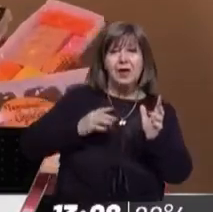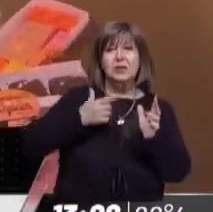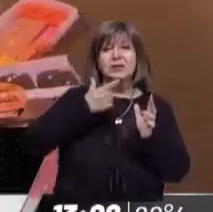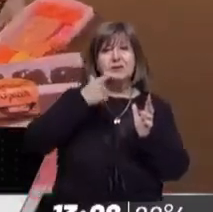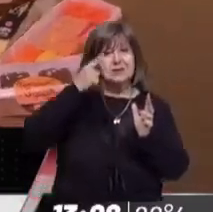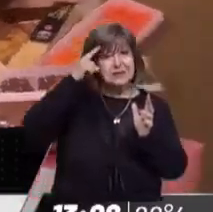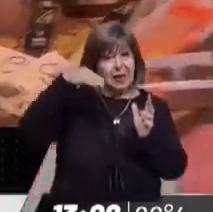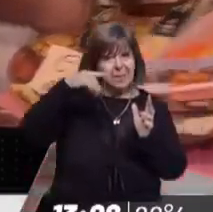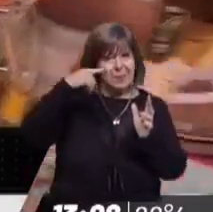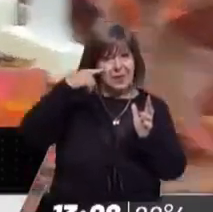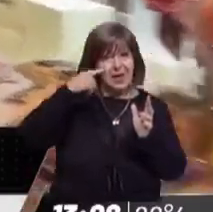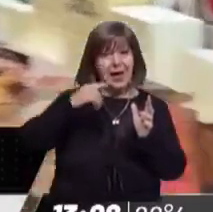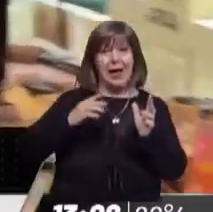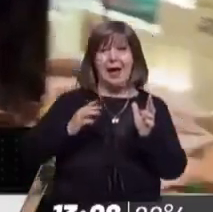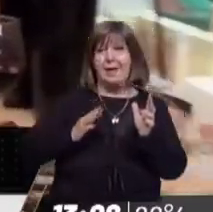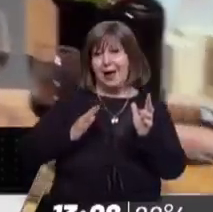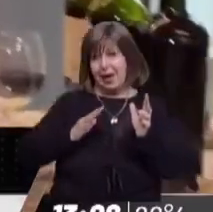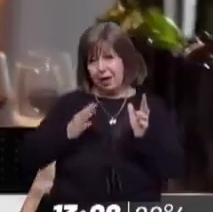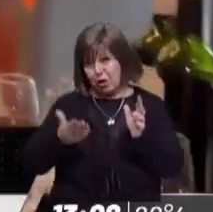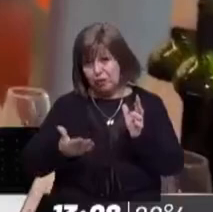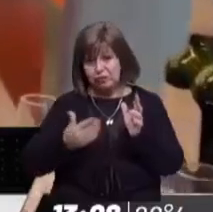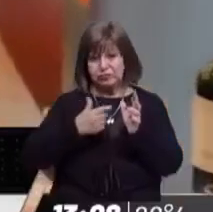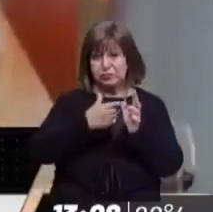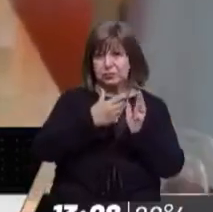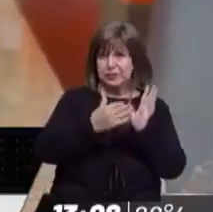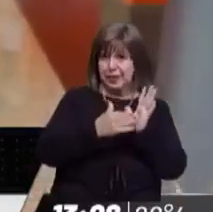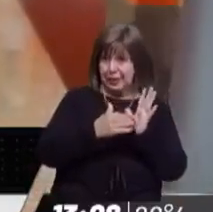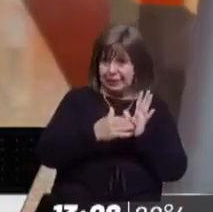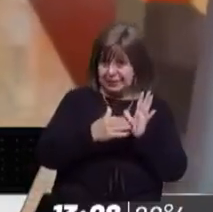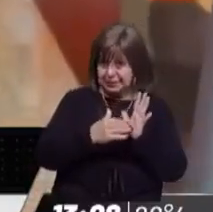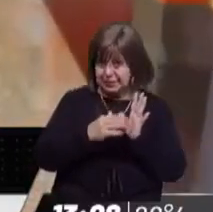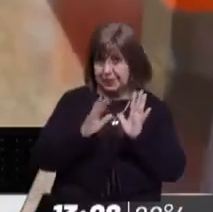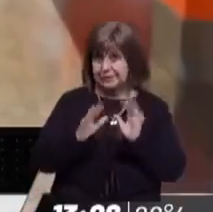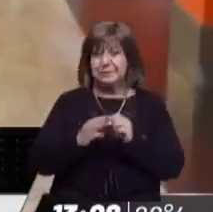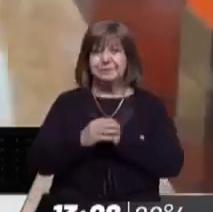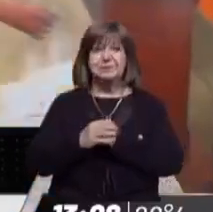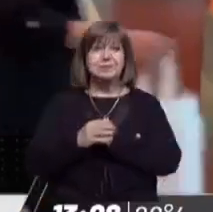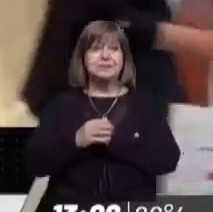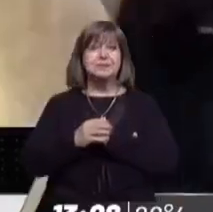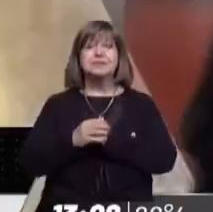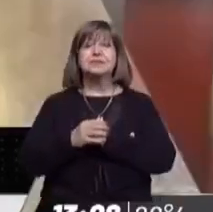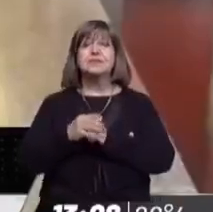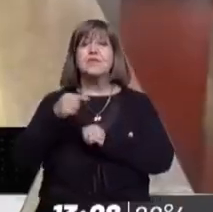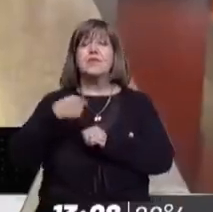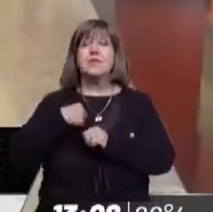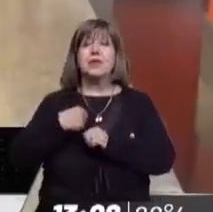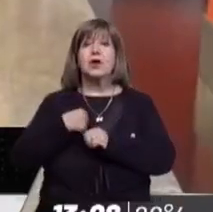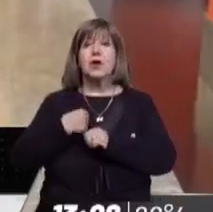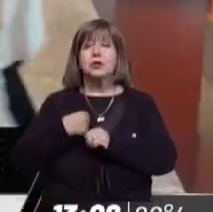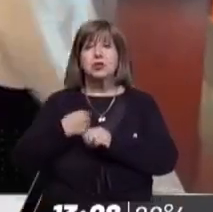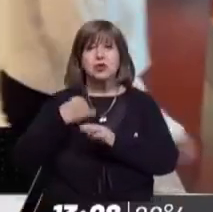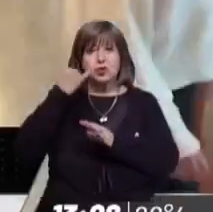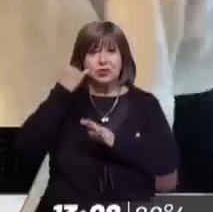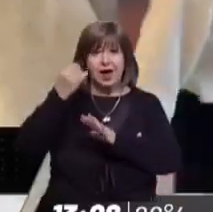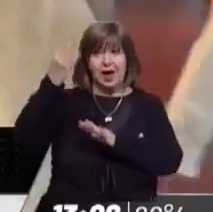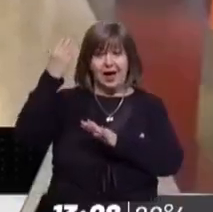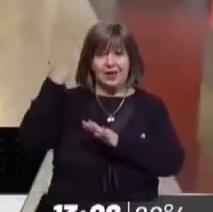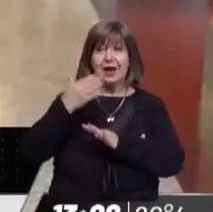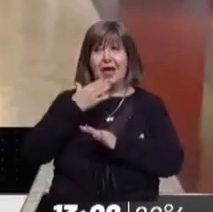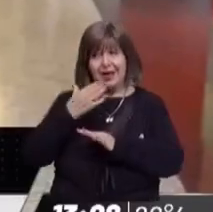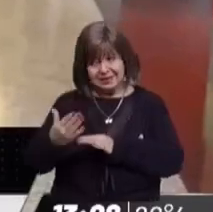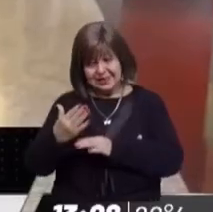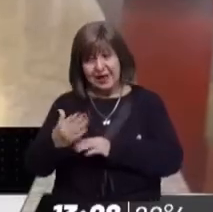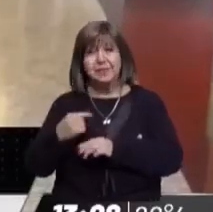única pregunta que me queda es por qué uno tiene la voluntad tan floja. Empecé ayer la dieta y he comido medio kilo de chocolate. Claro,